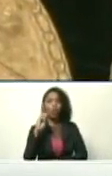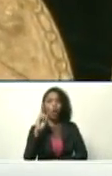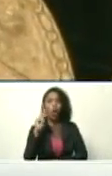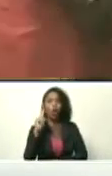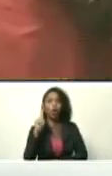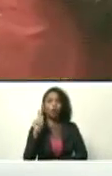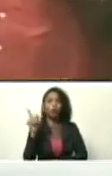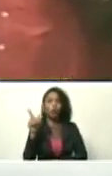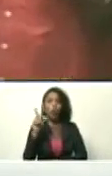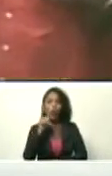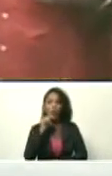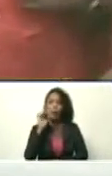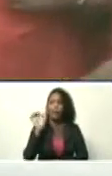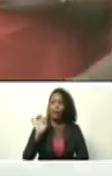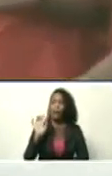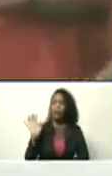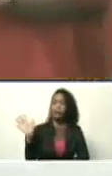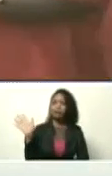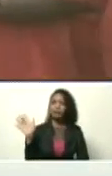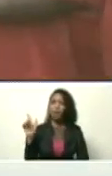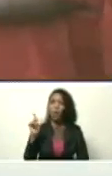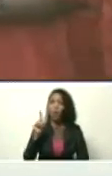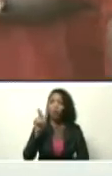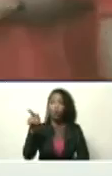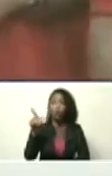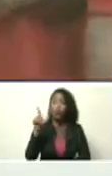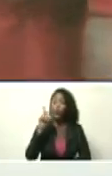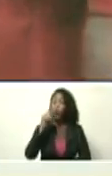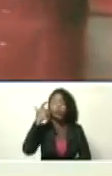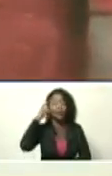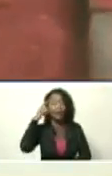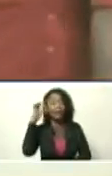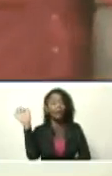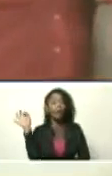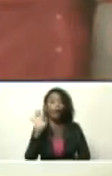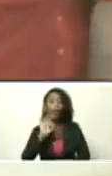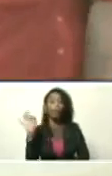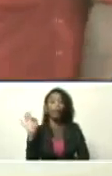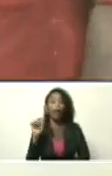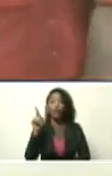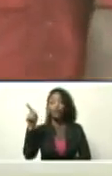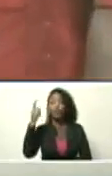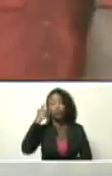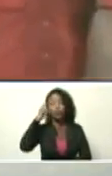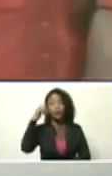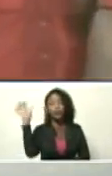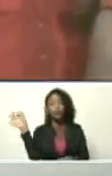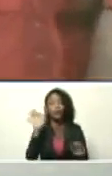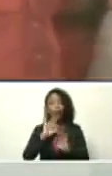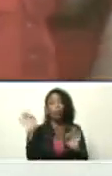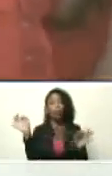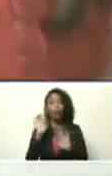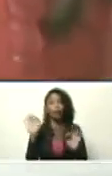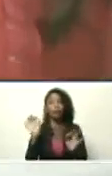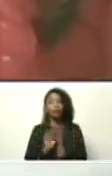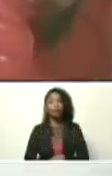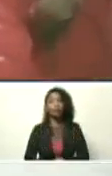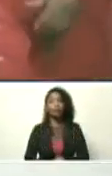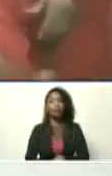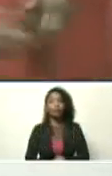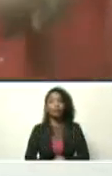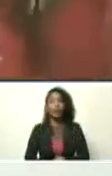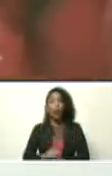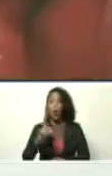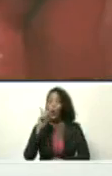No estás en nada. No estás en nada. No estás en nada. No